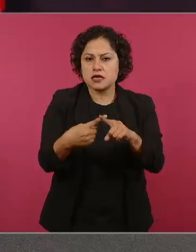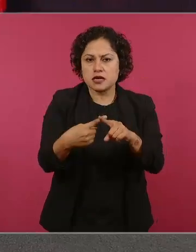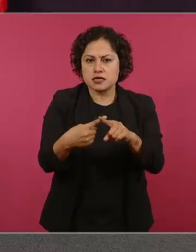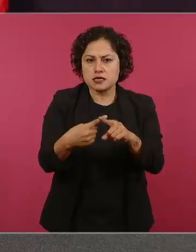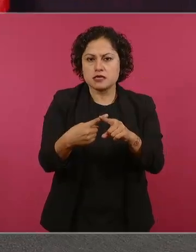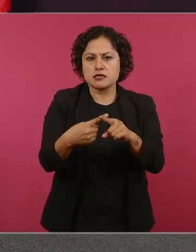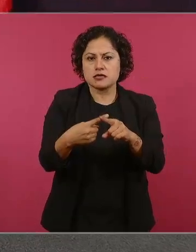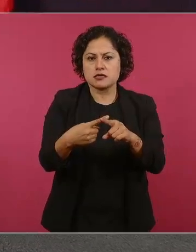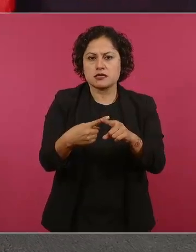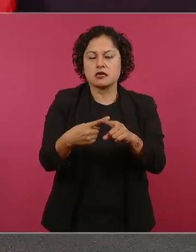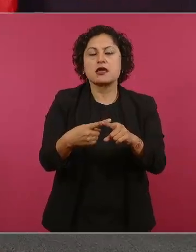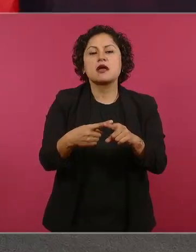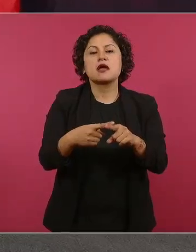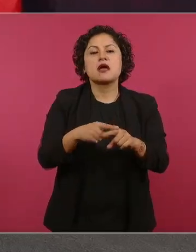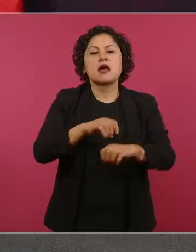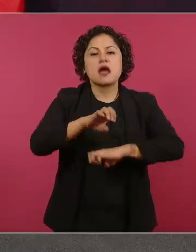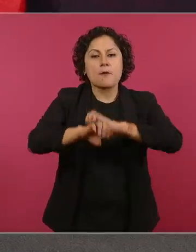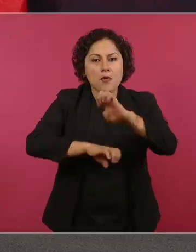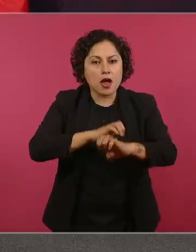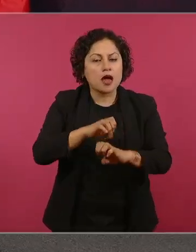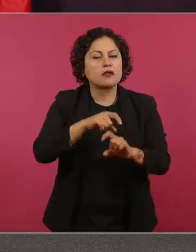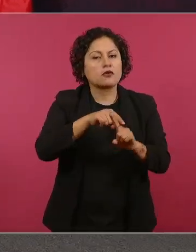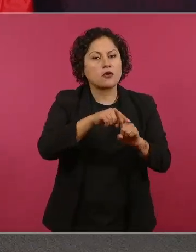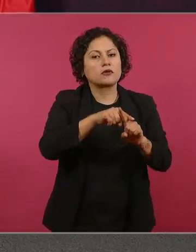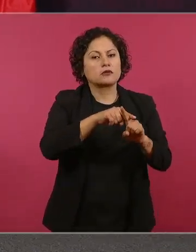le hablé al embajador.